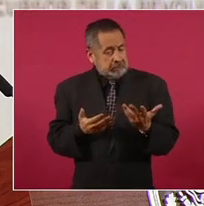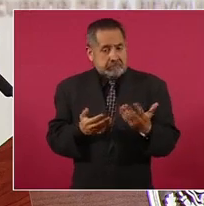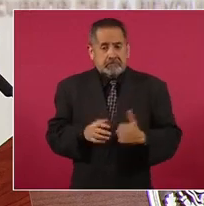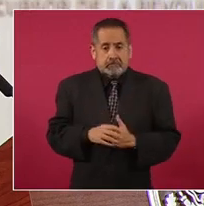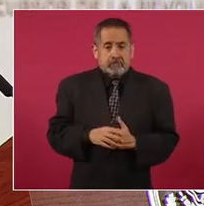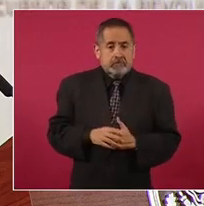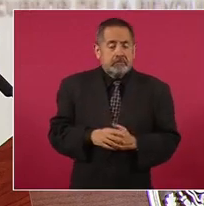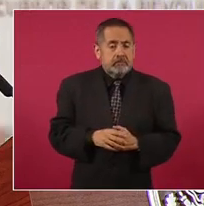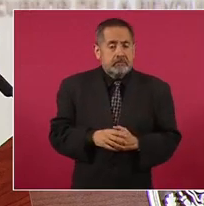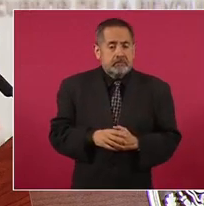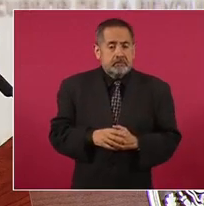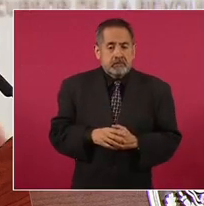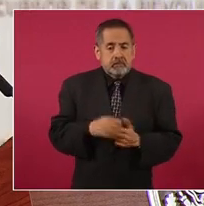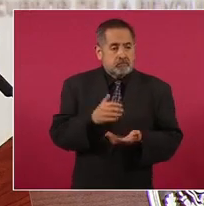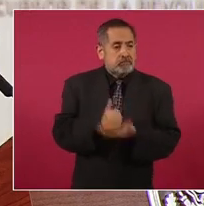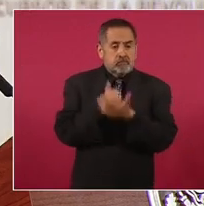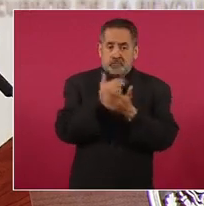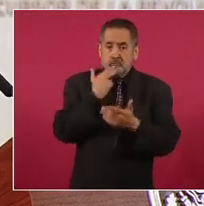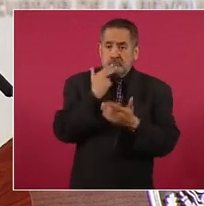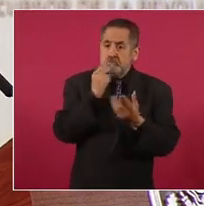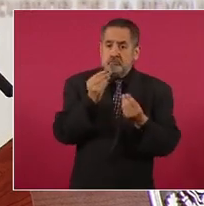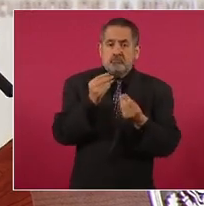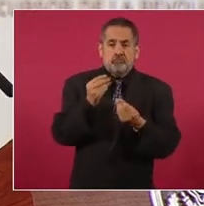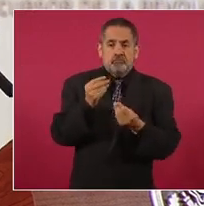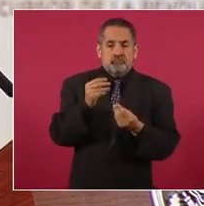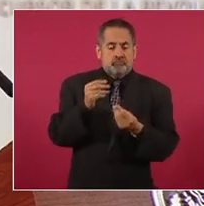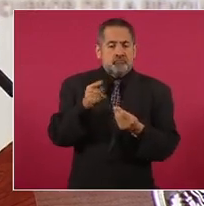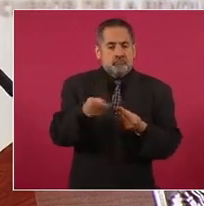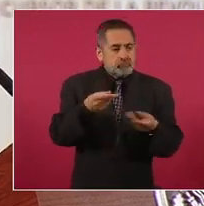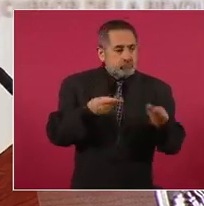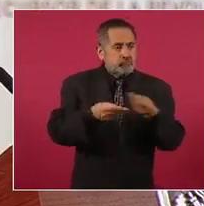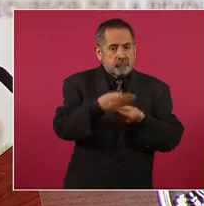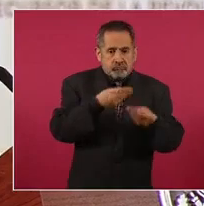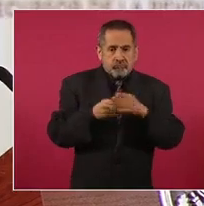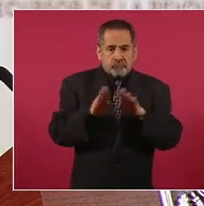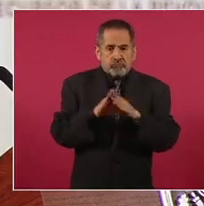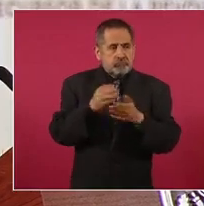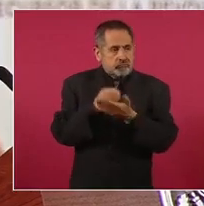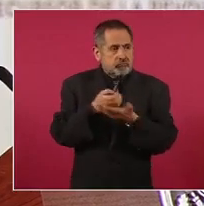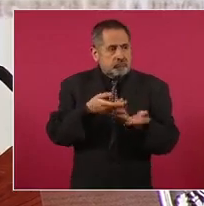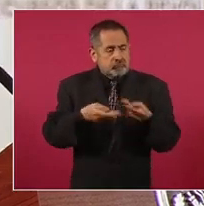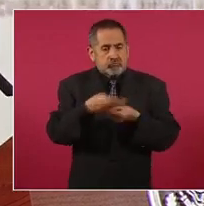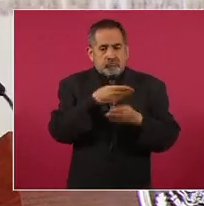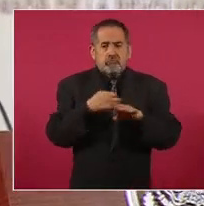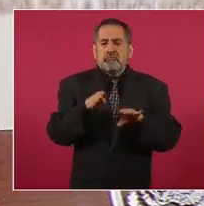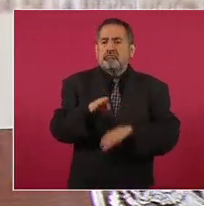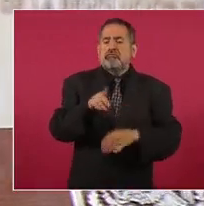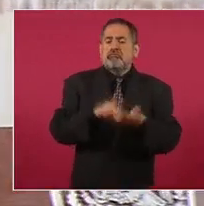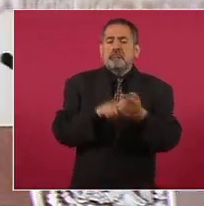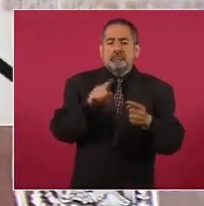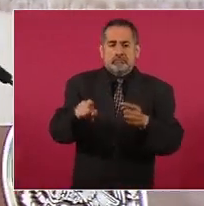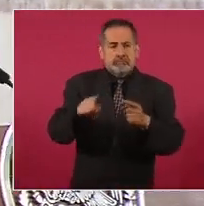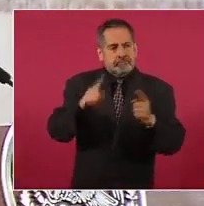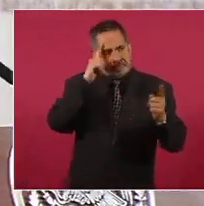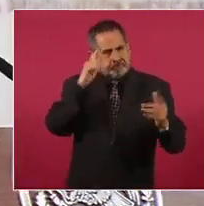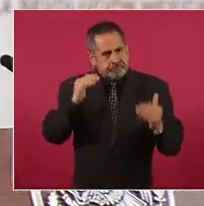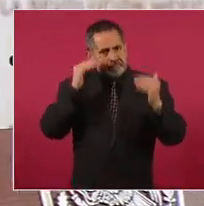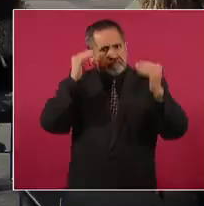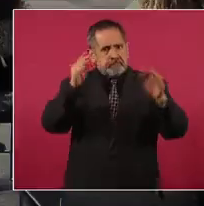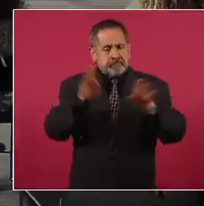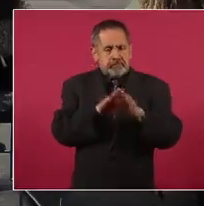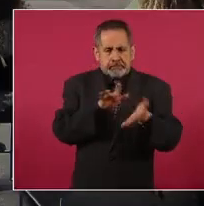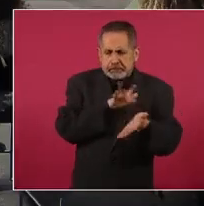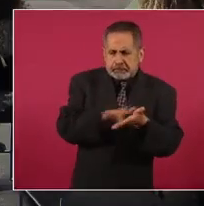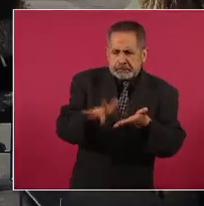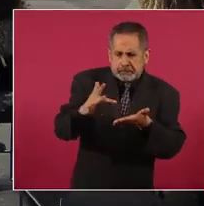que nos ayuda, es una integración económica con respecto a las soberanías que